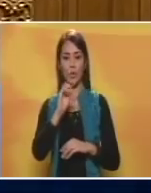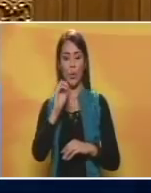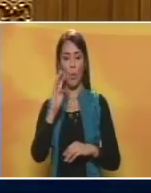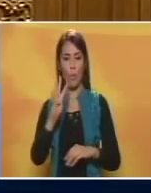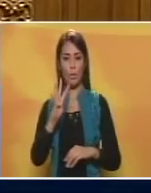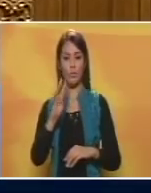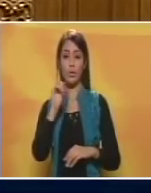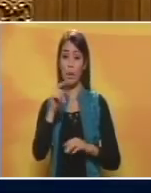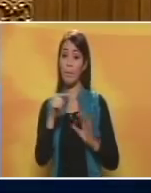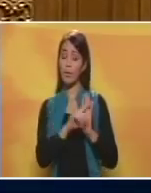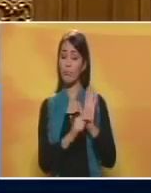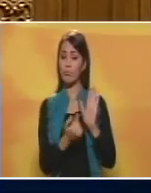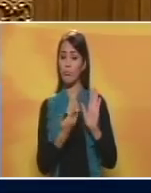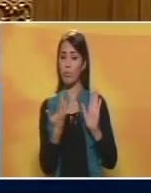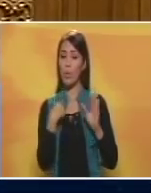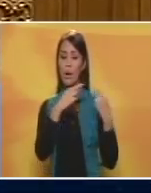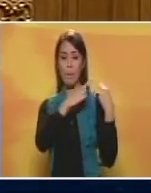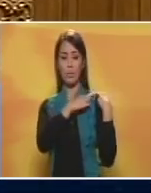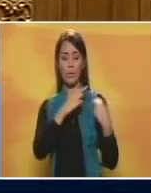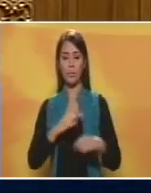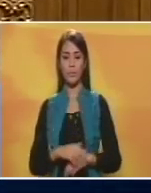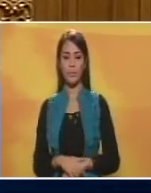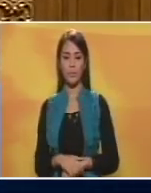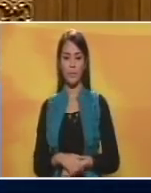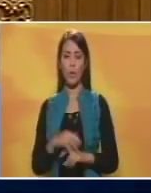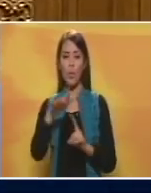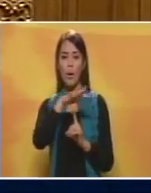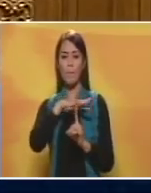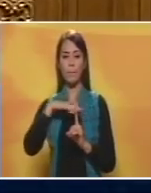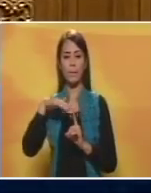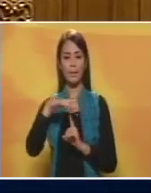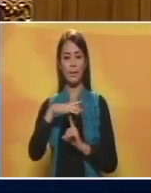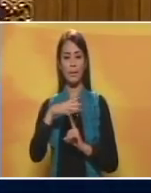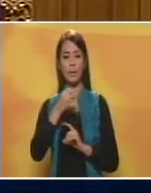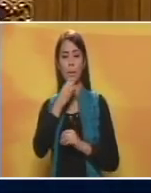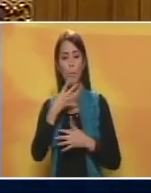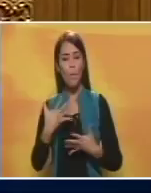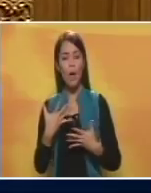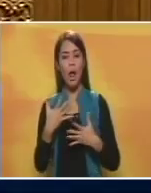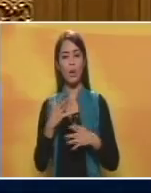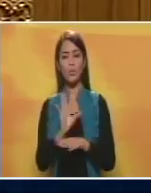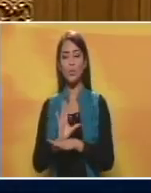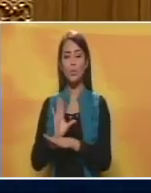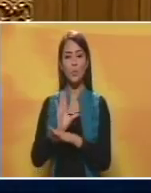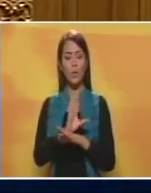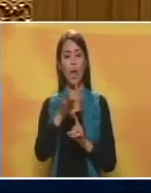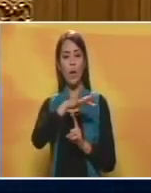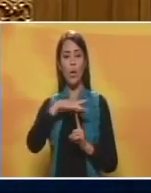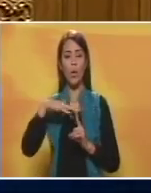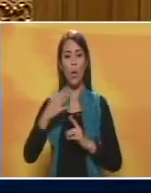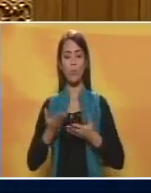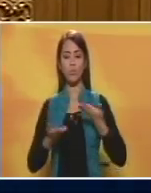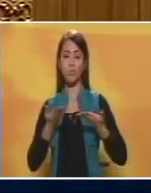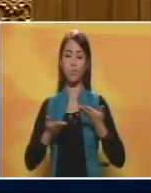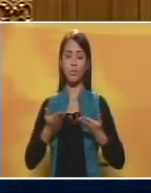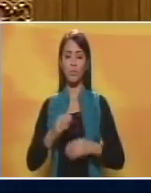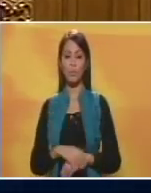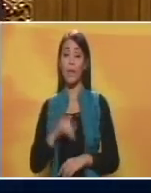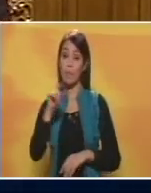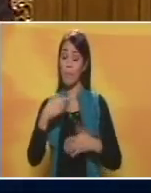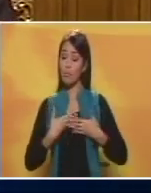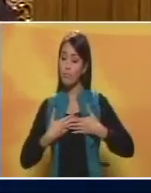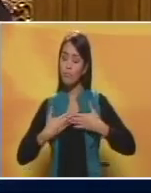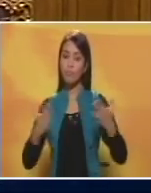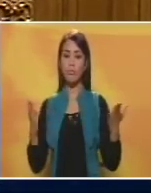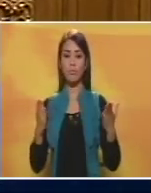claramente cuál es nuestra responsabilidad. Un ambiente sano, seguro y ecológicamente equilibrado tenemos que brindarle a